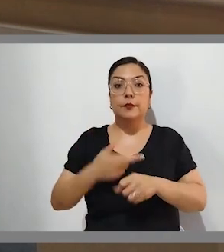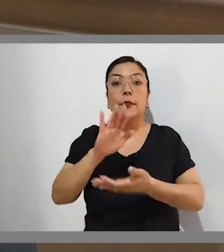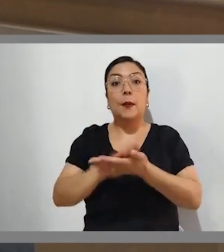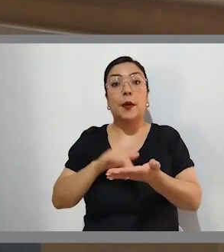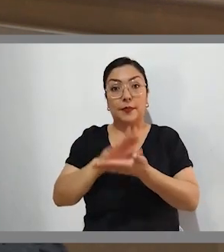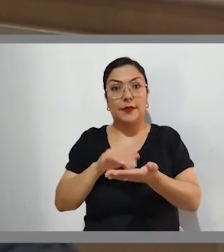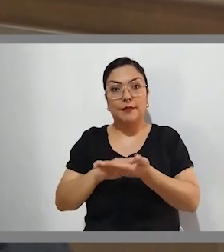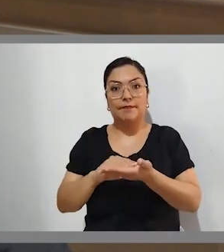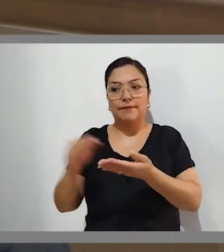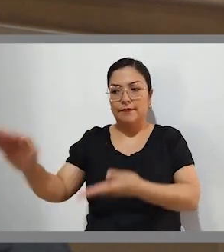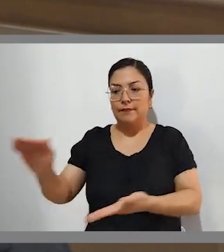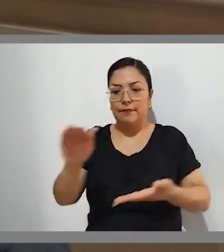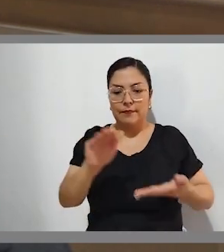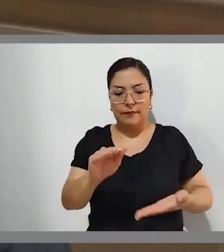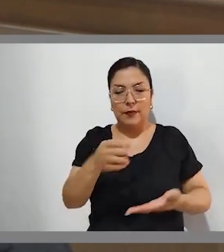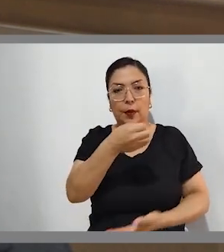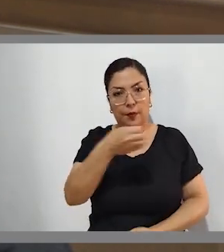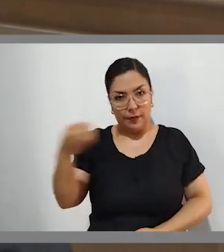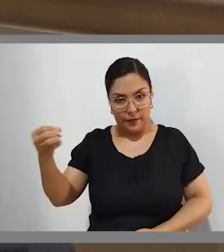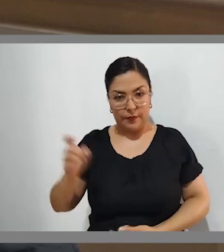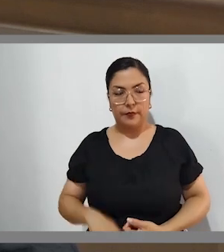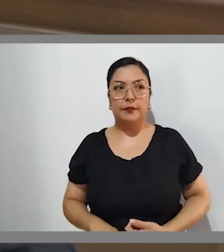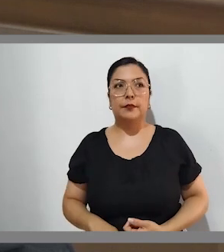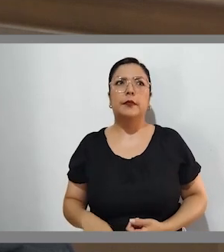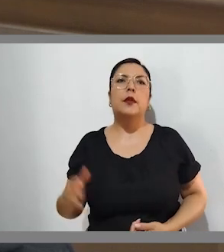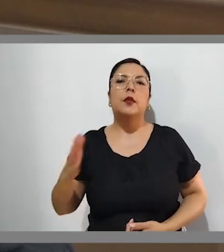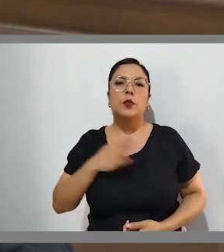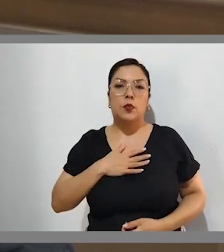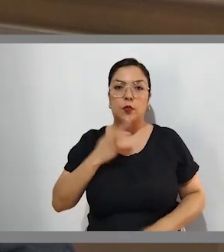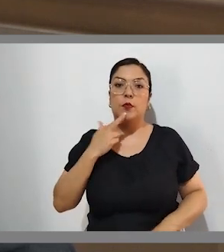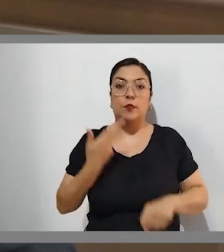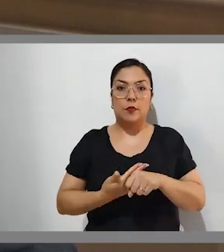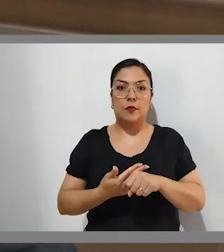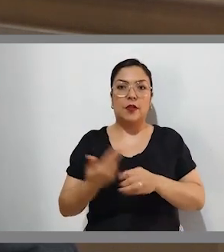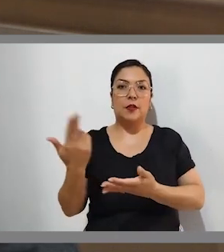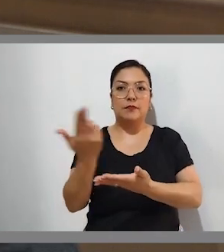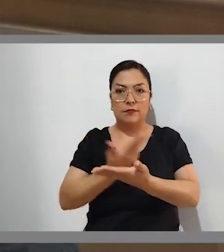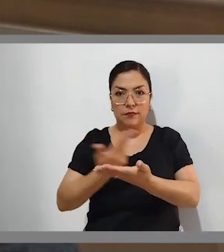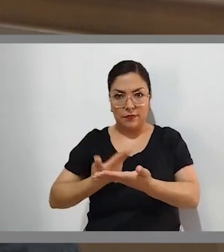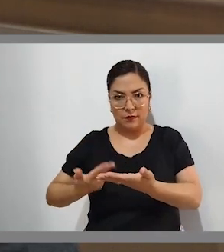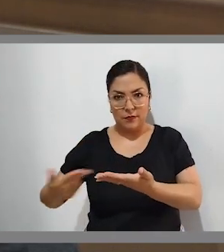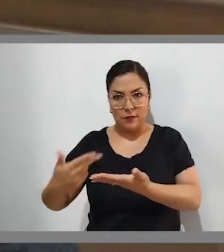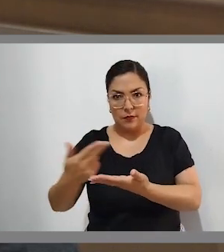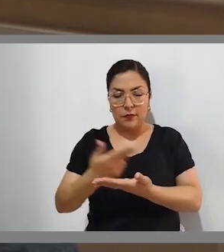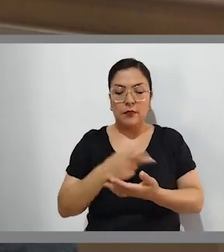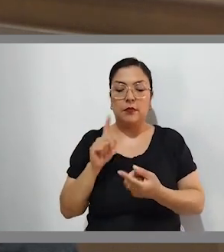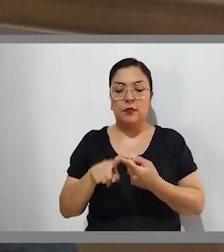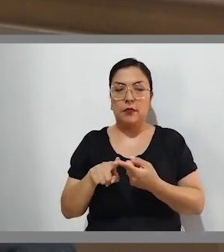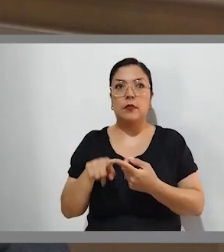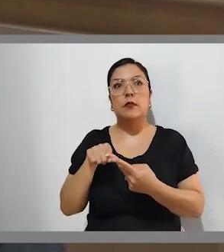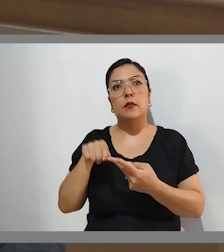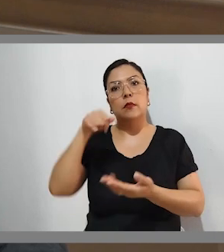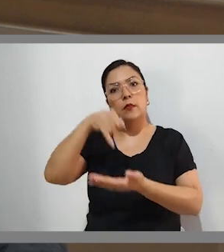electoral. El área de organización se encarga de realizar los diseños y dar seguimiento a la producción de